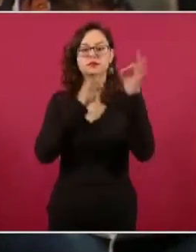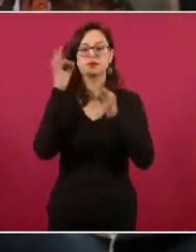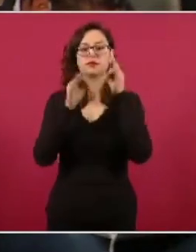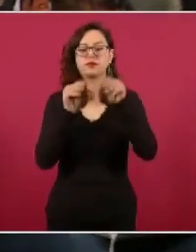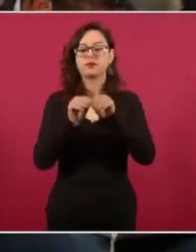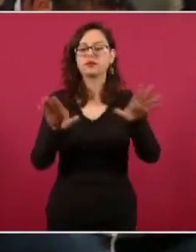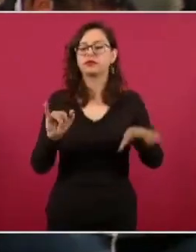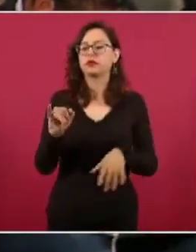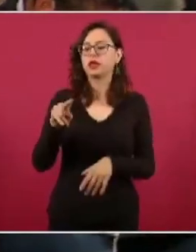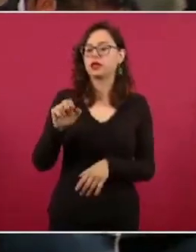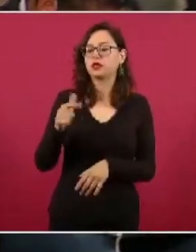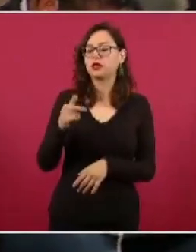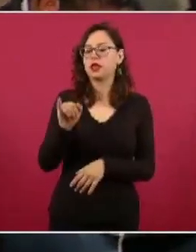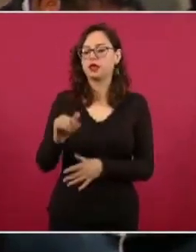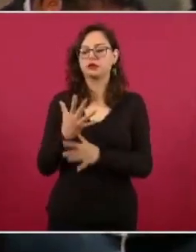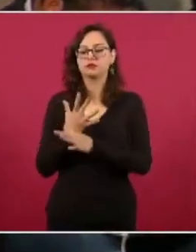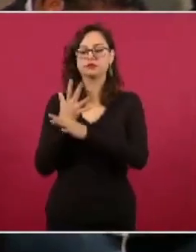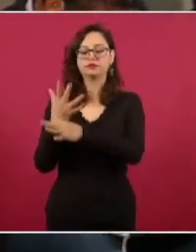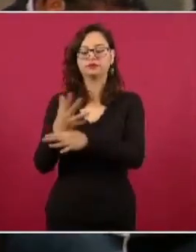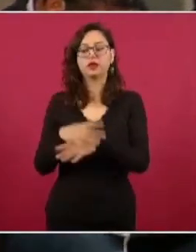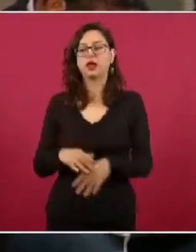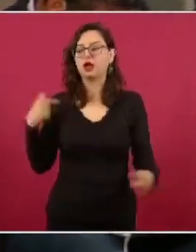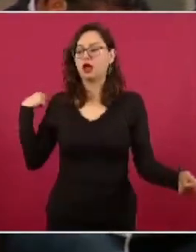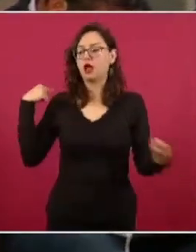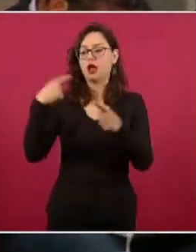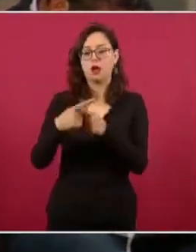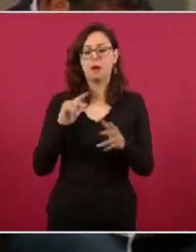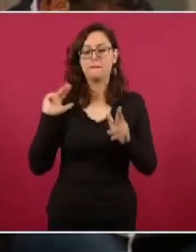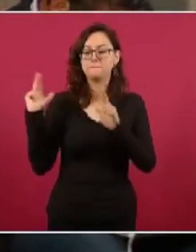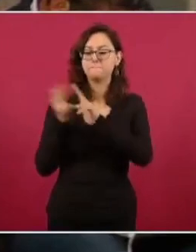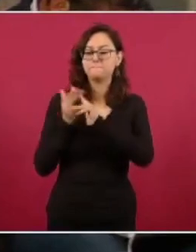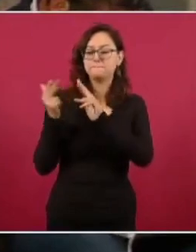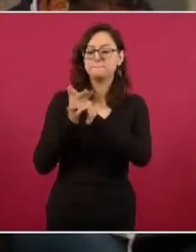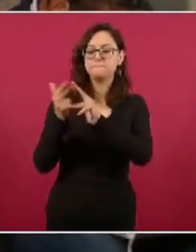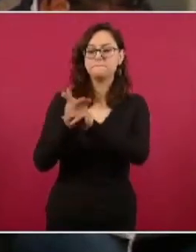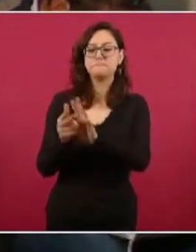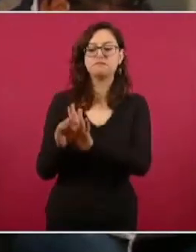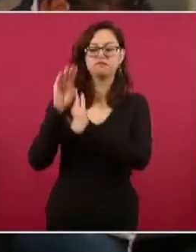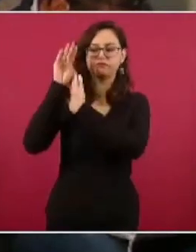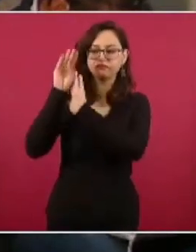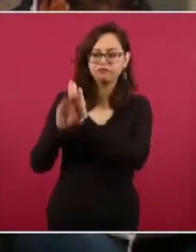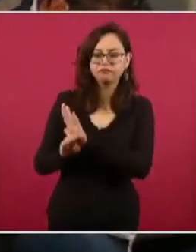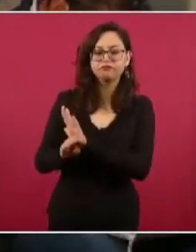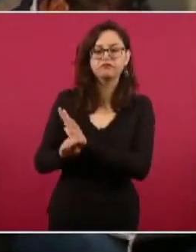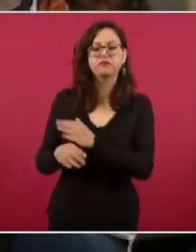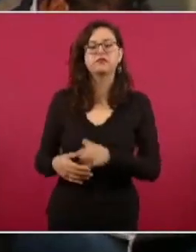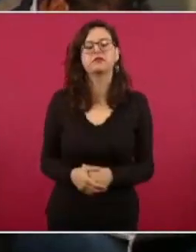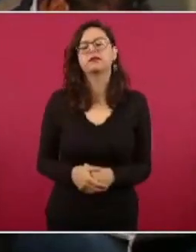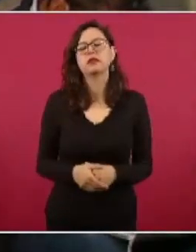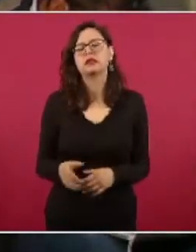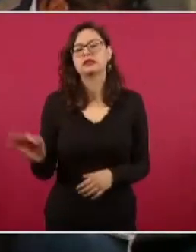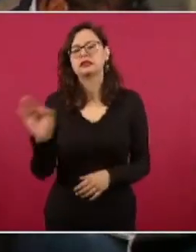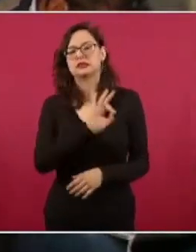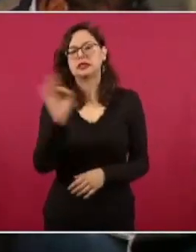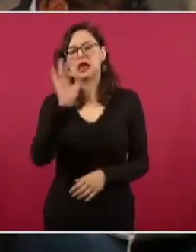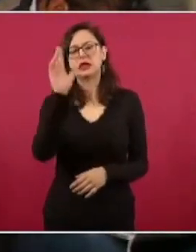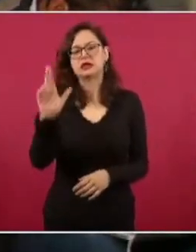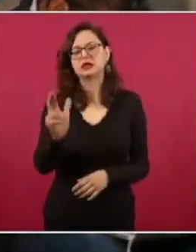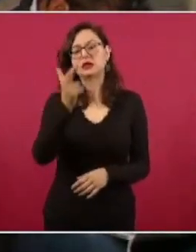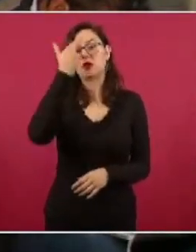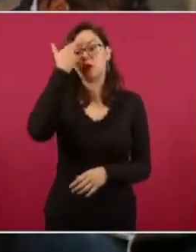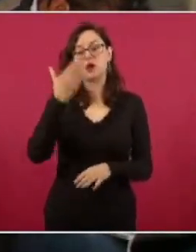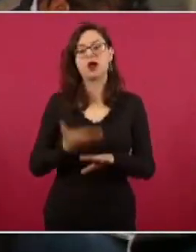vez usted recuerde que en marzo de 2011, 50 directivos y dueños de medios de comunicación, en total